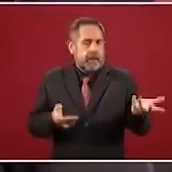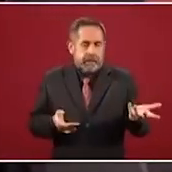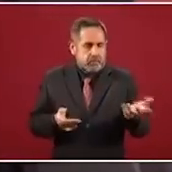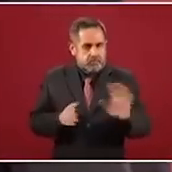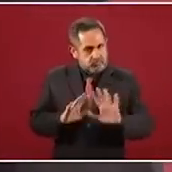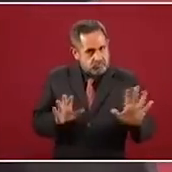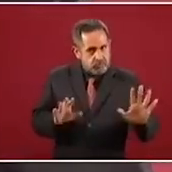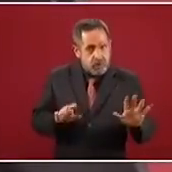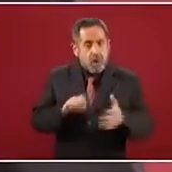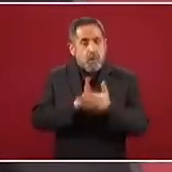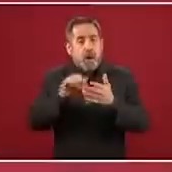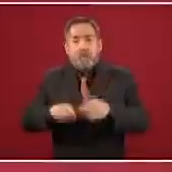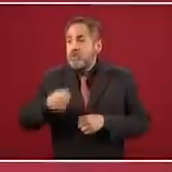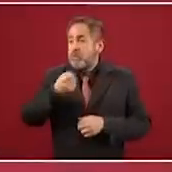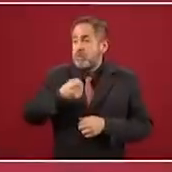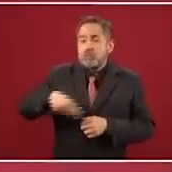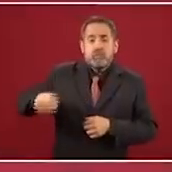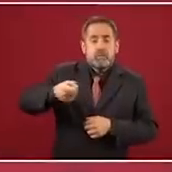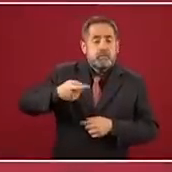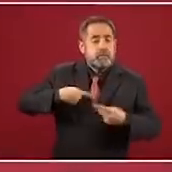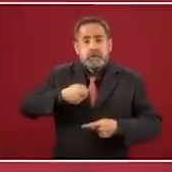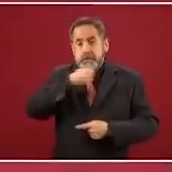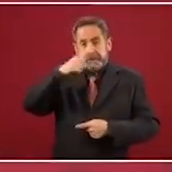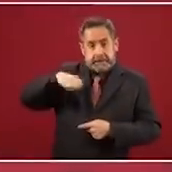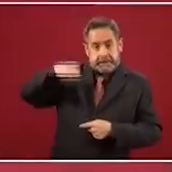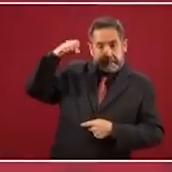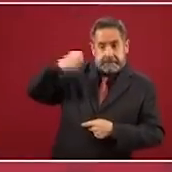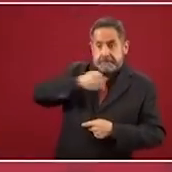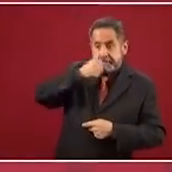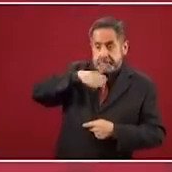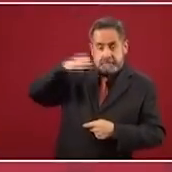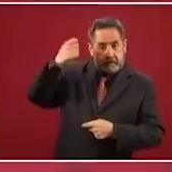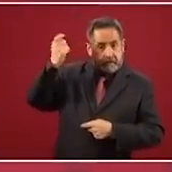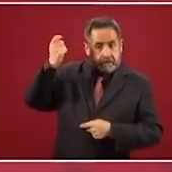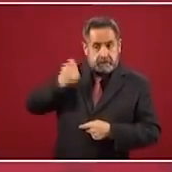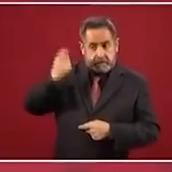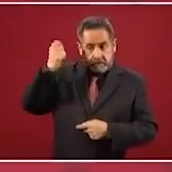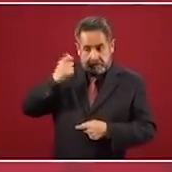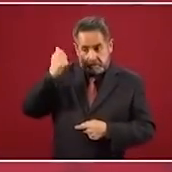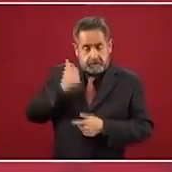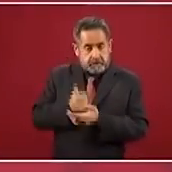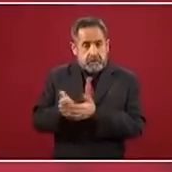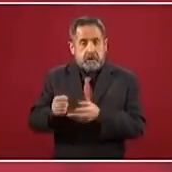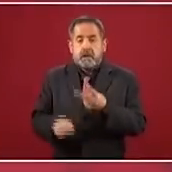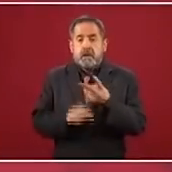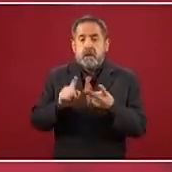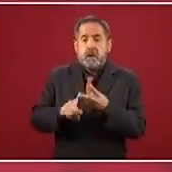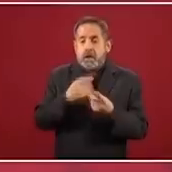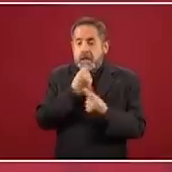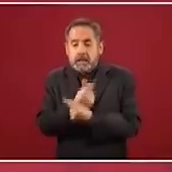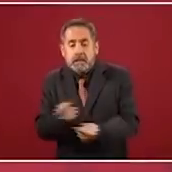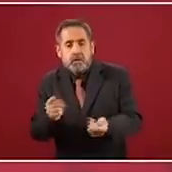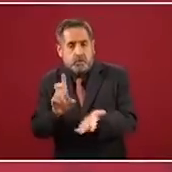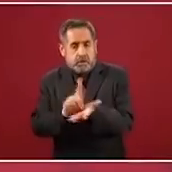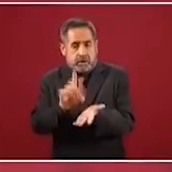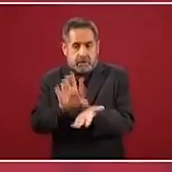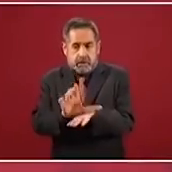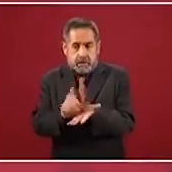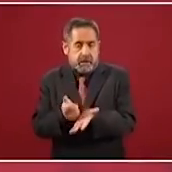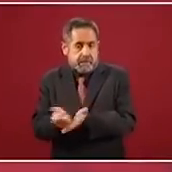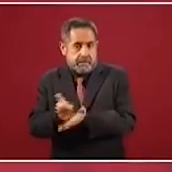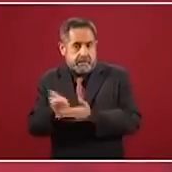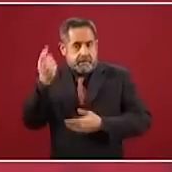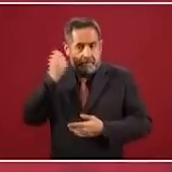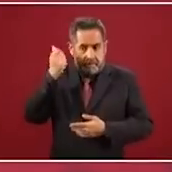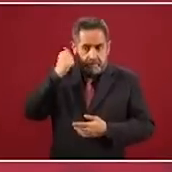caso de la pensión a adultos mayores y pensión a niñas, niños con discapacidad y